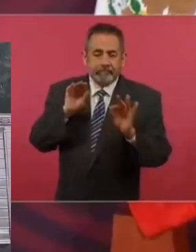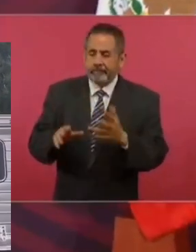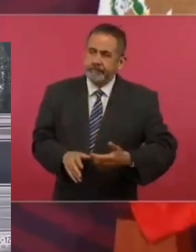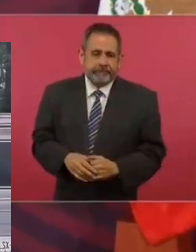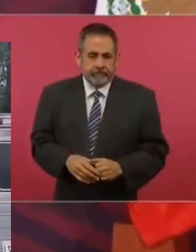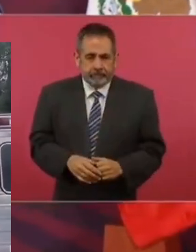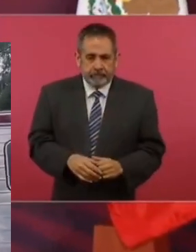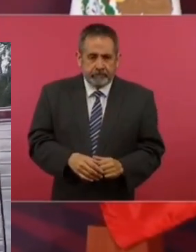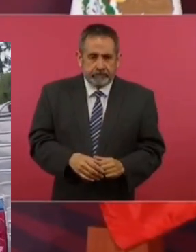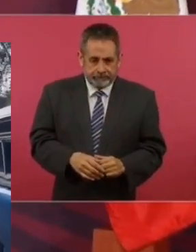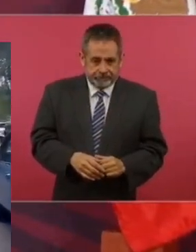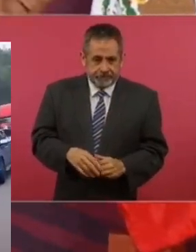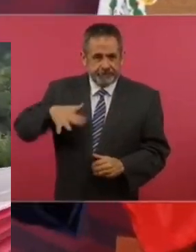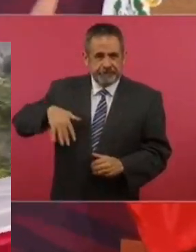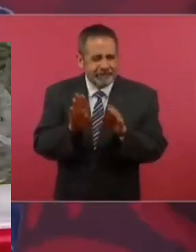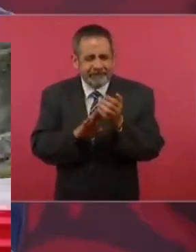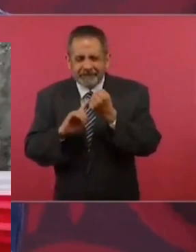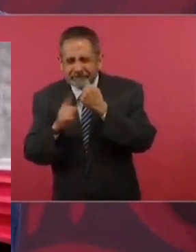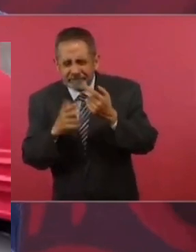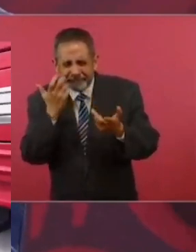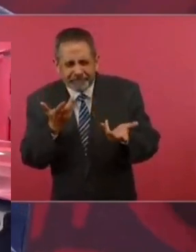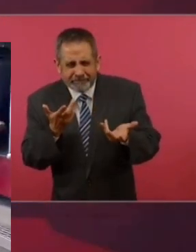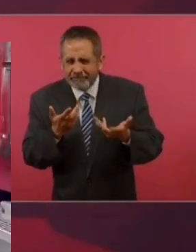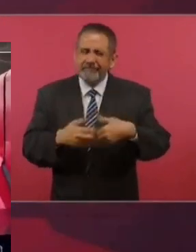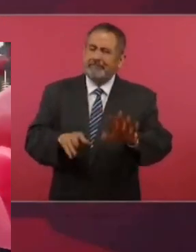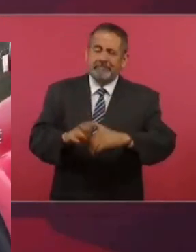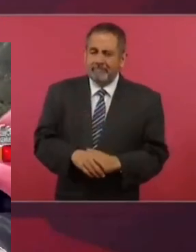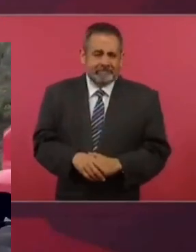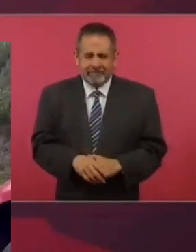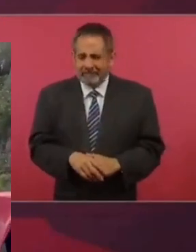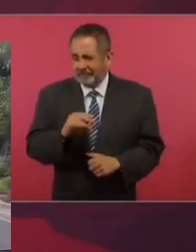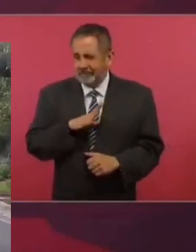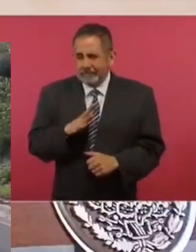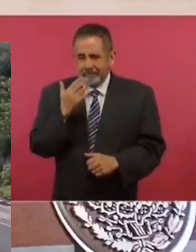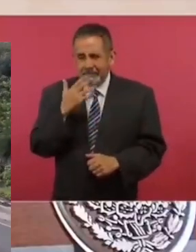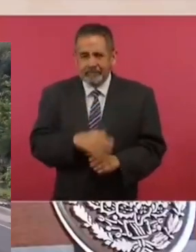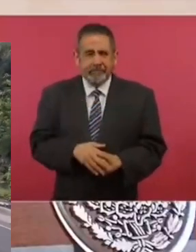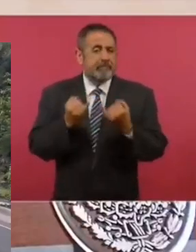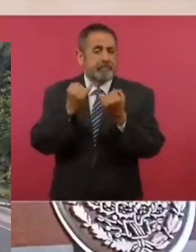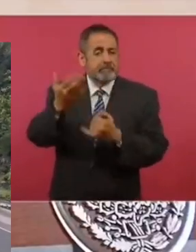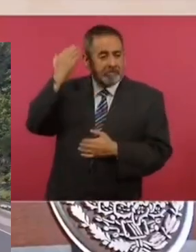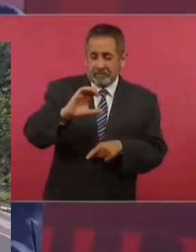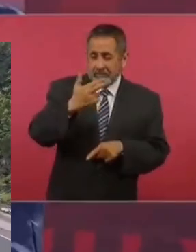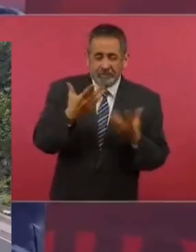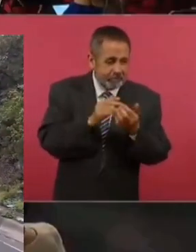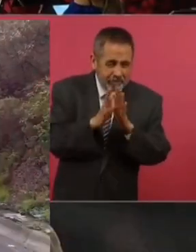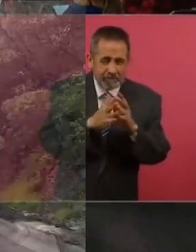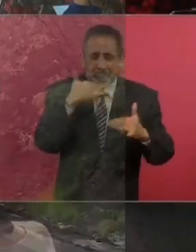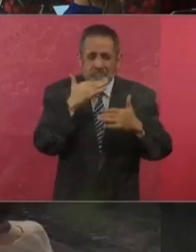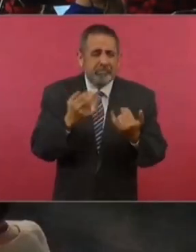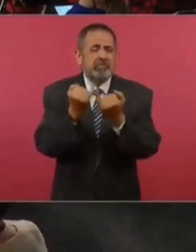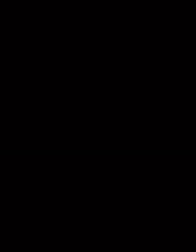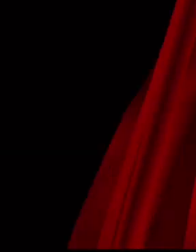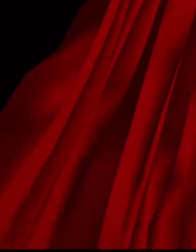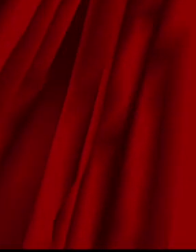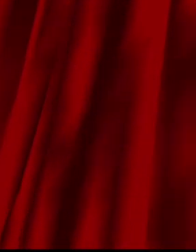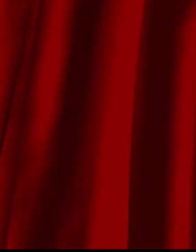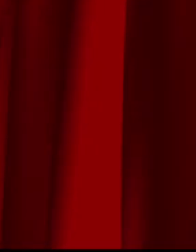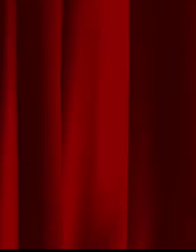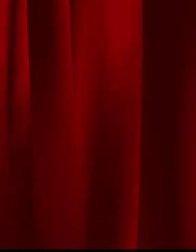Es como lo del robo del avión, ni que viviéramos en el tiempo del narcoestado de Calderón y García Luna.